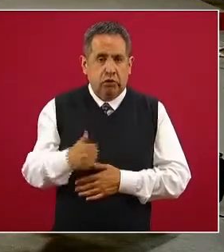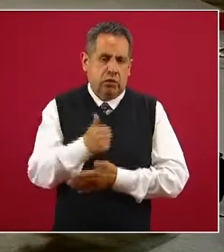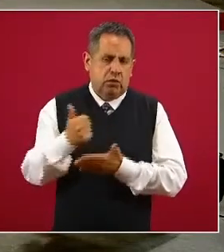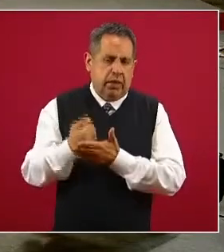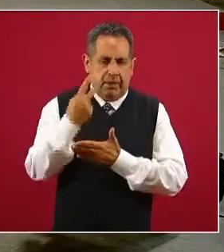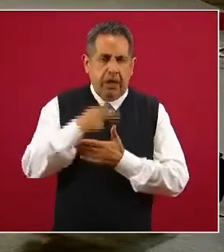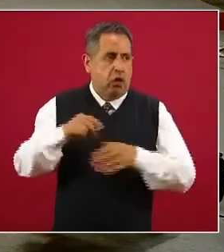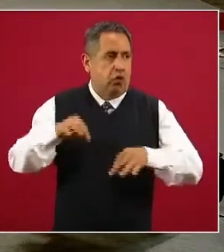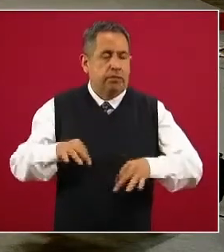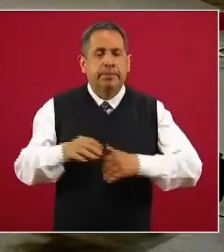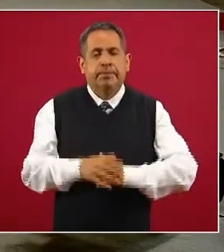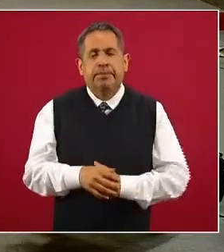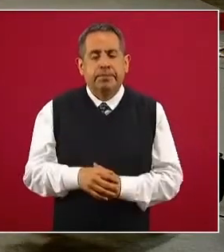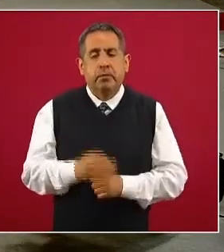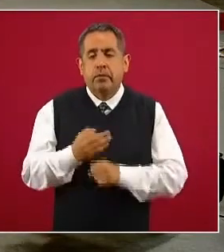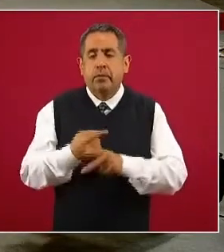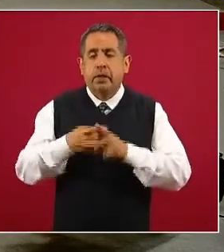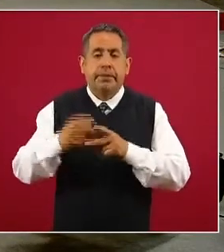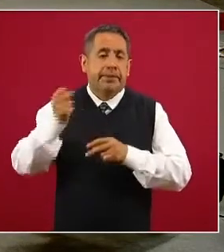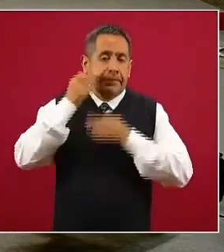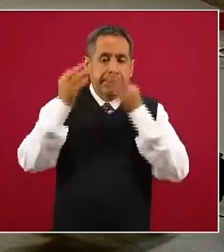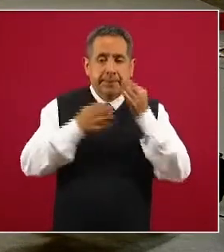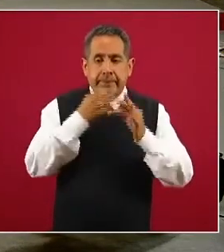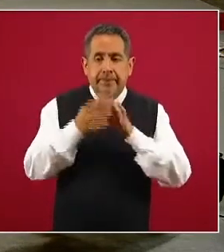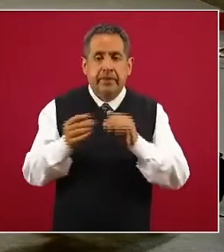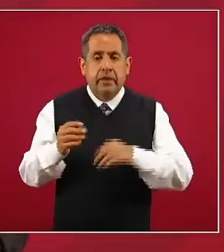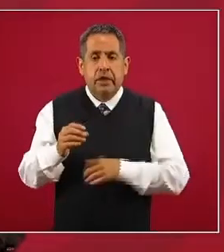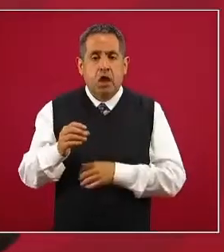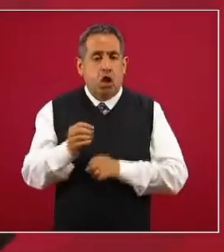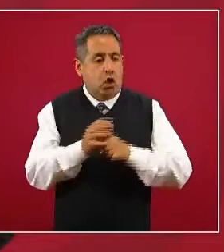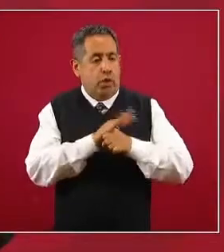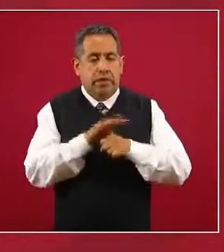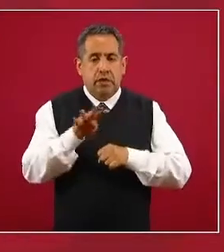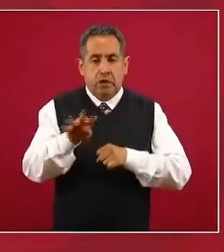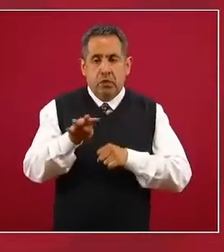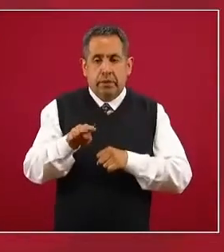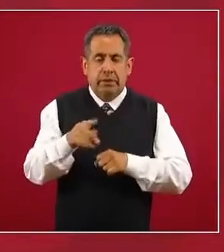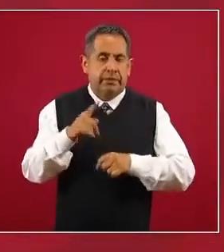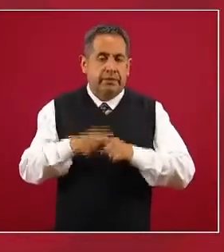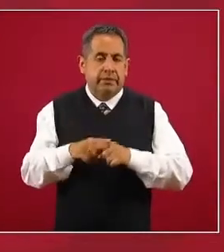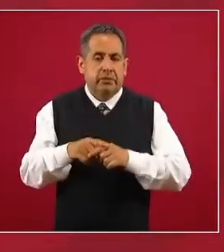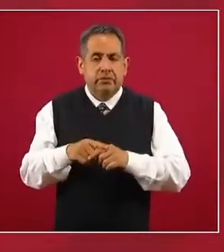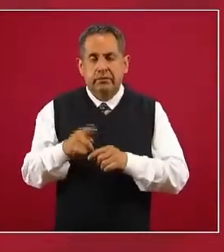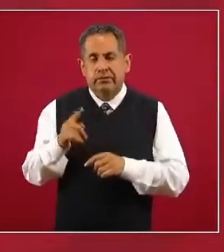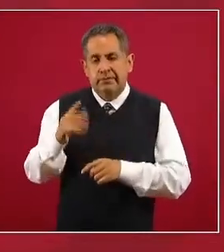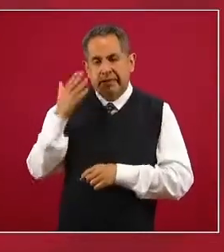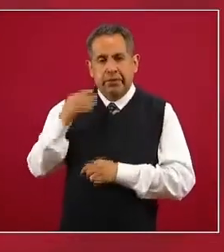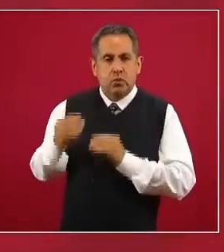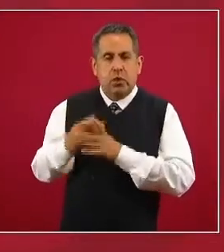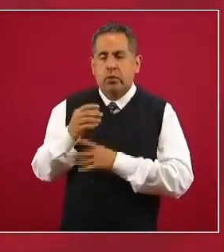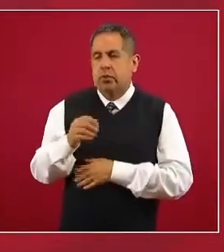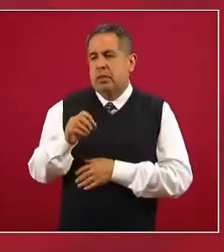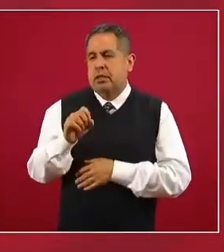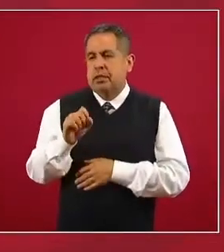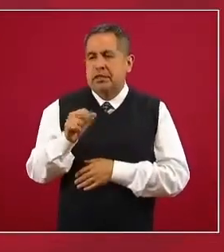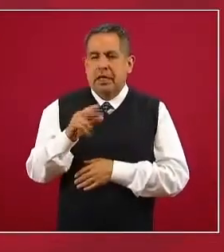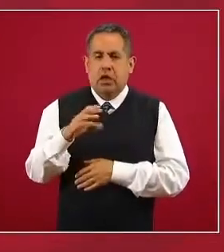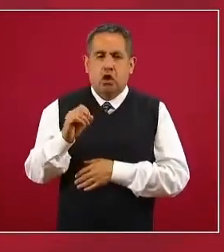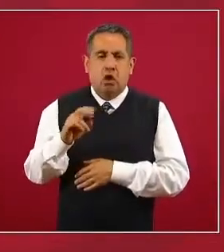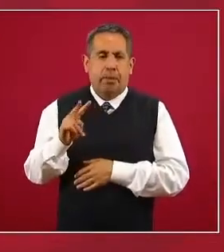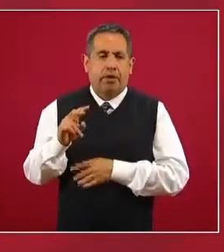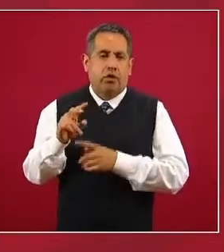México. Y vamos a iniciar la conferencia de prensa diaria sobre COVID-19, la pandemia causada por el nuevo coronavirus